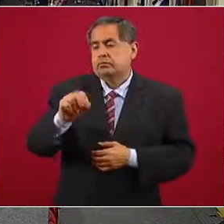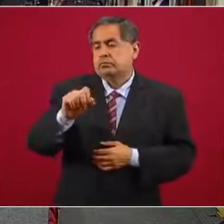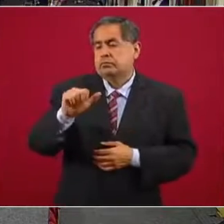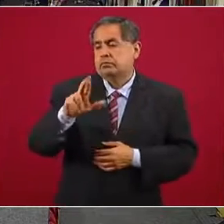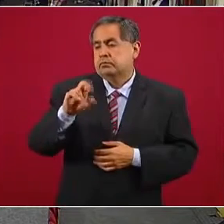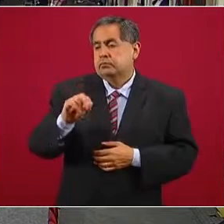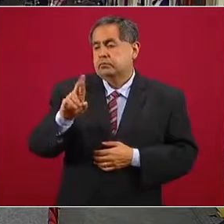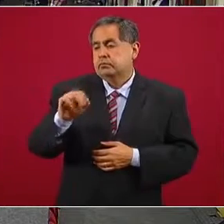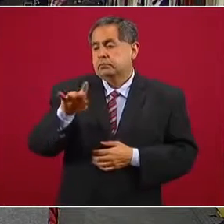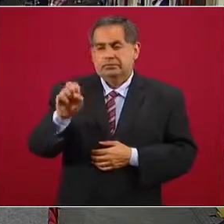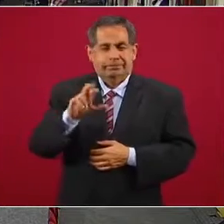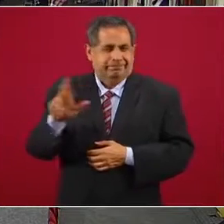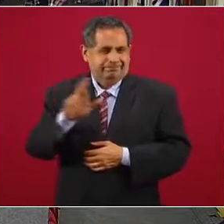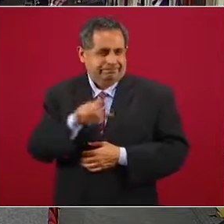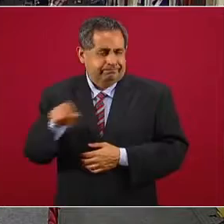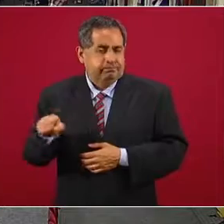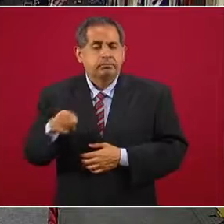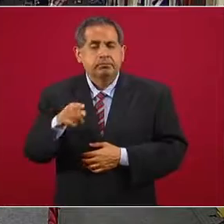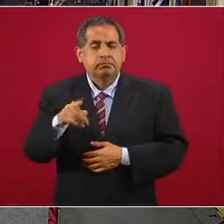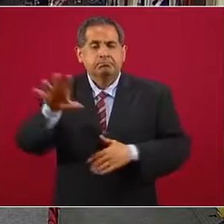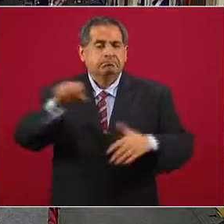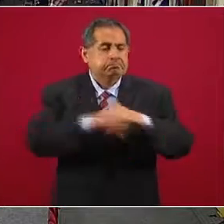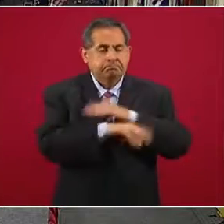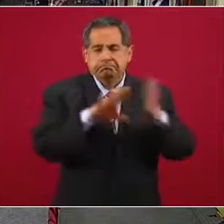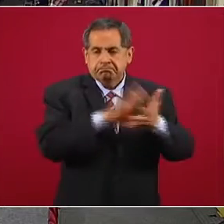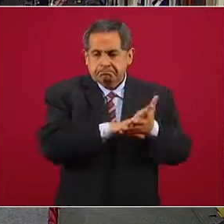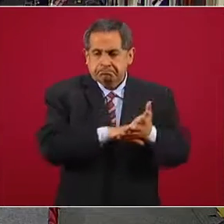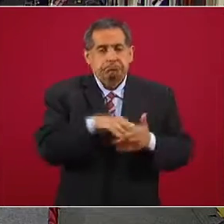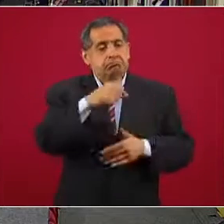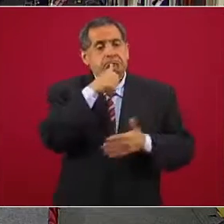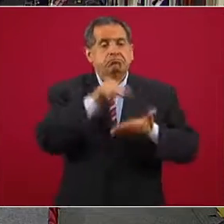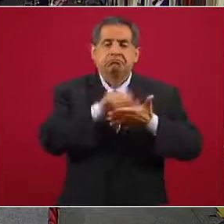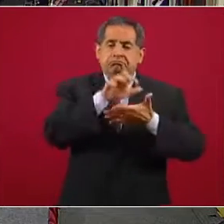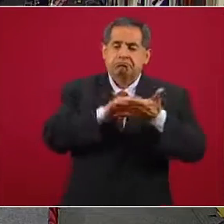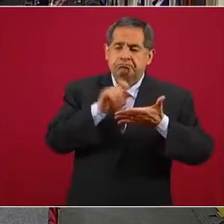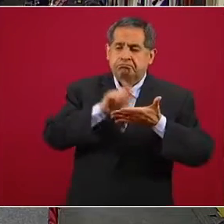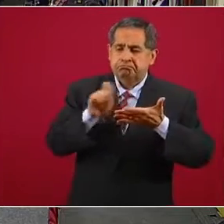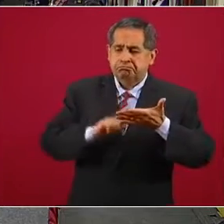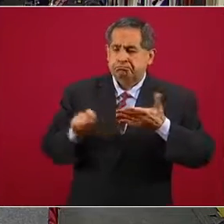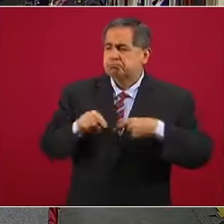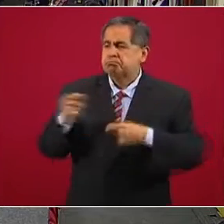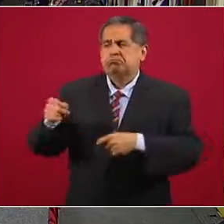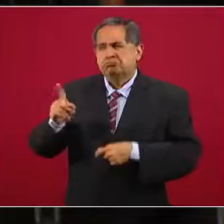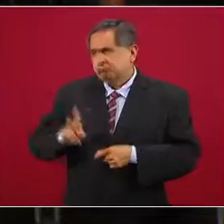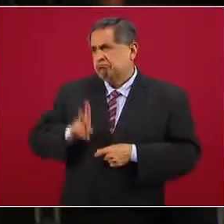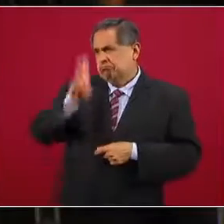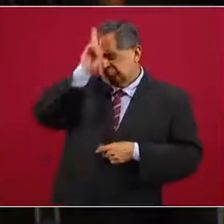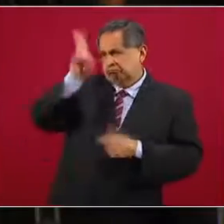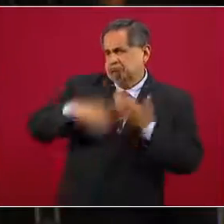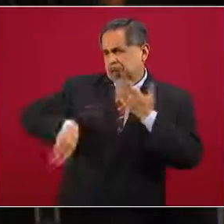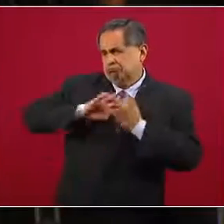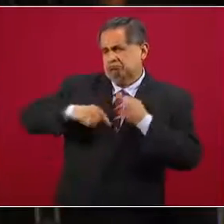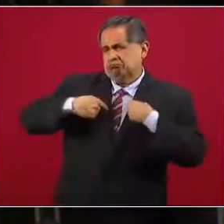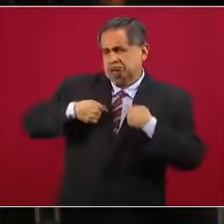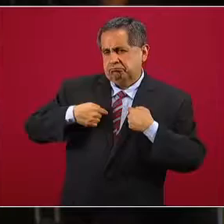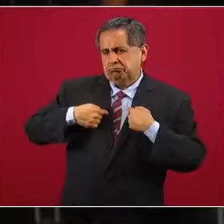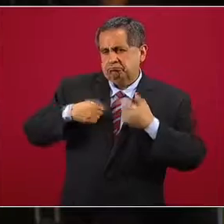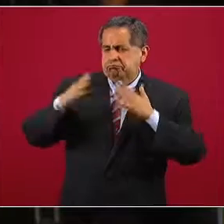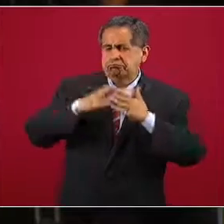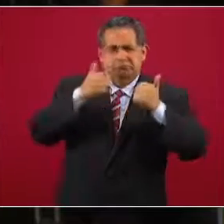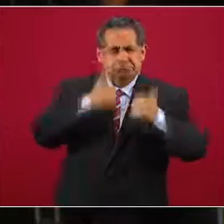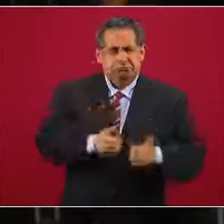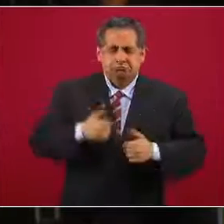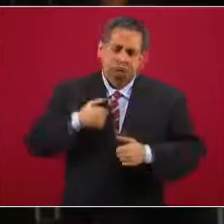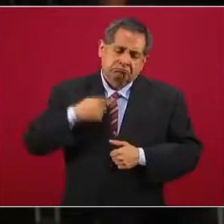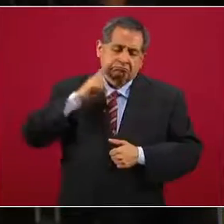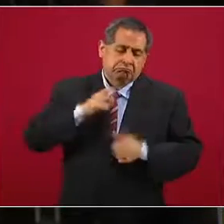fue ingresada a la prisión. Ella escribió una carta y se queja de que hay una venganza en contra de ella y de que se mantiene en prisión por ser